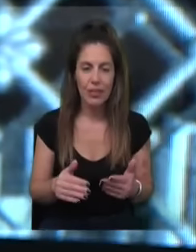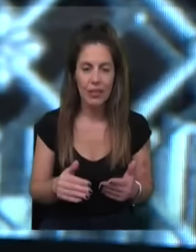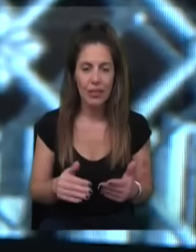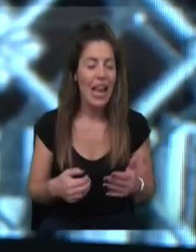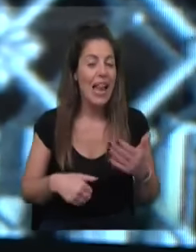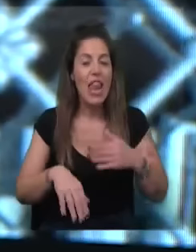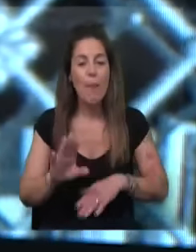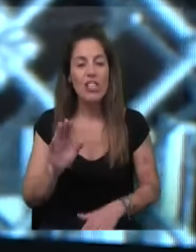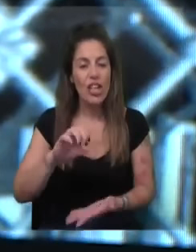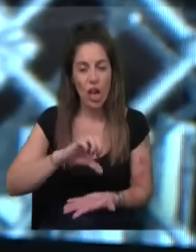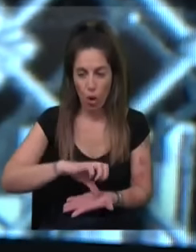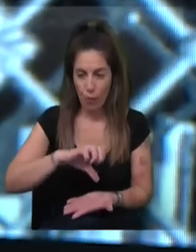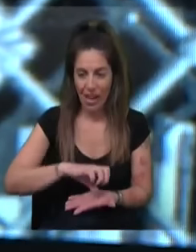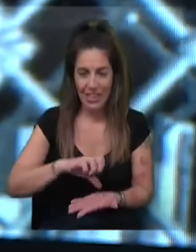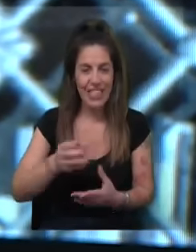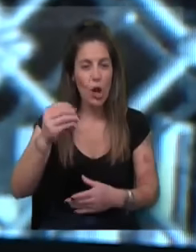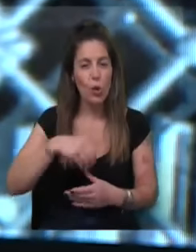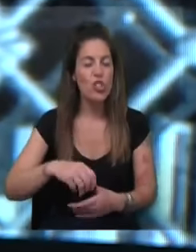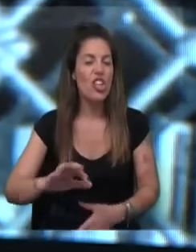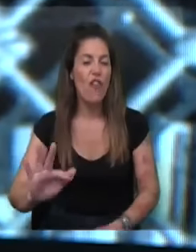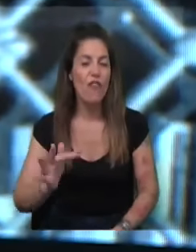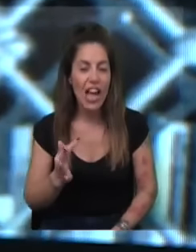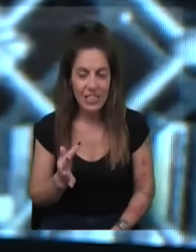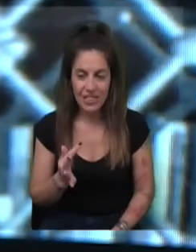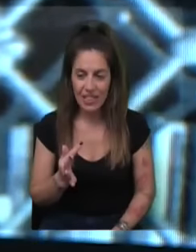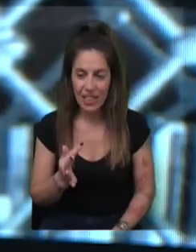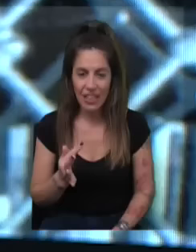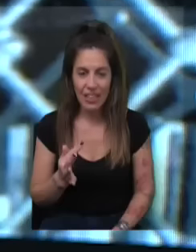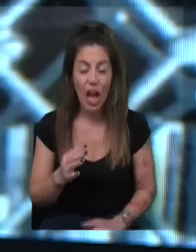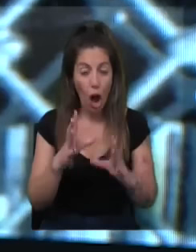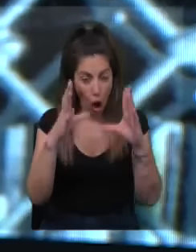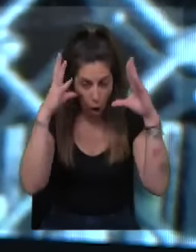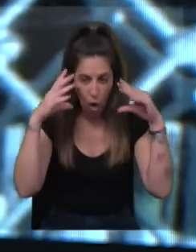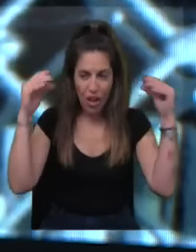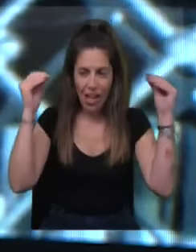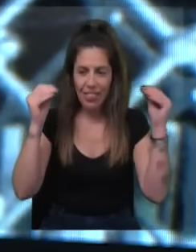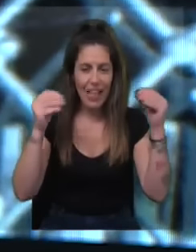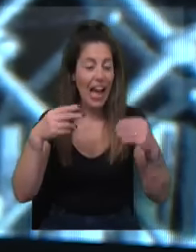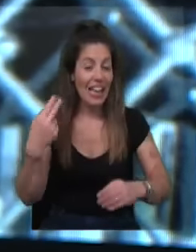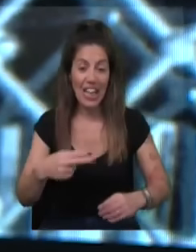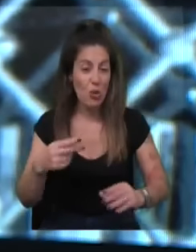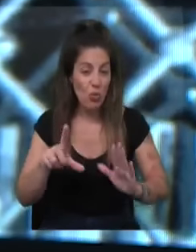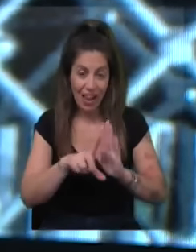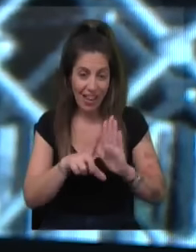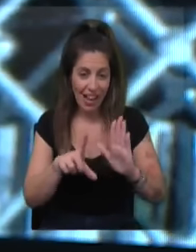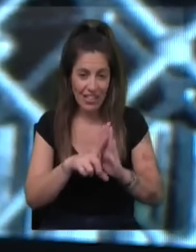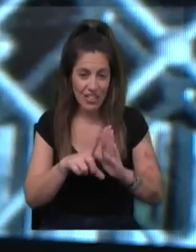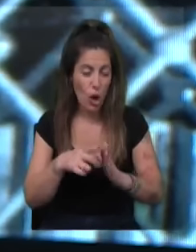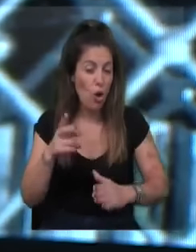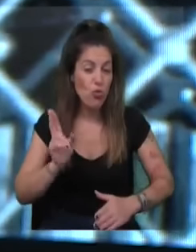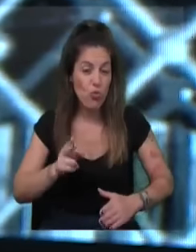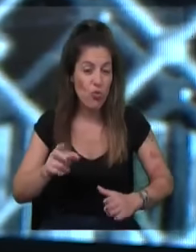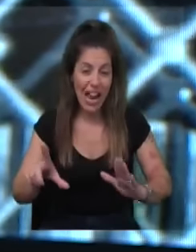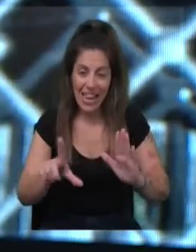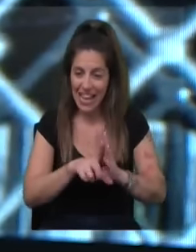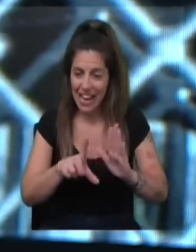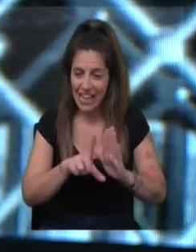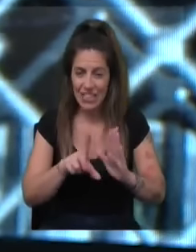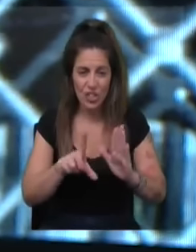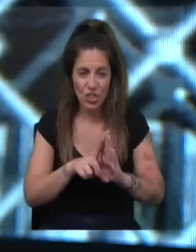la mayoría de los países Incluyendo a Francia y Holanda que nunca legalizó jamás legalizó la gente